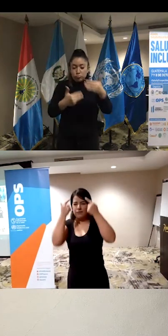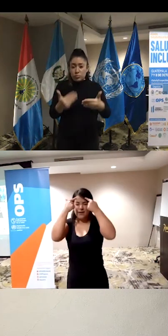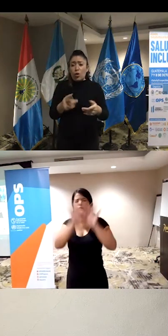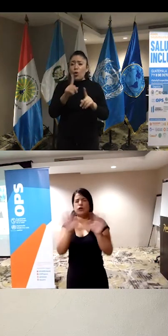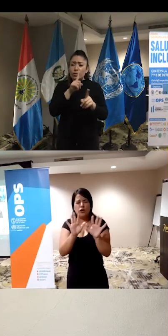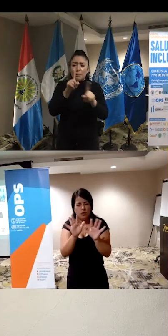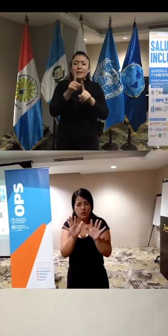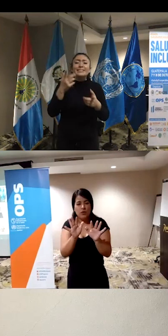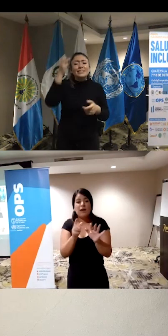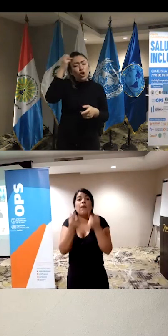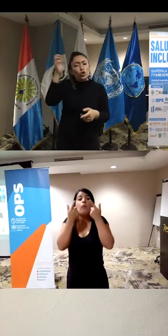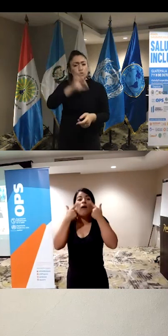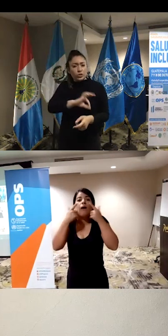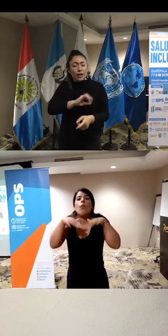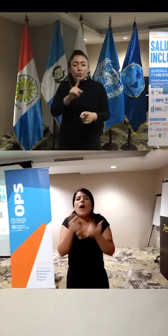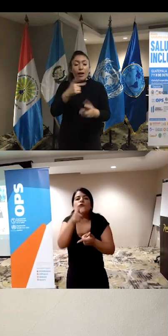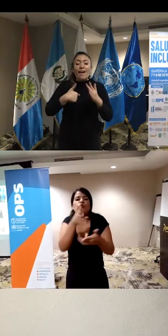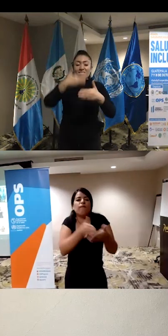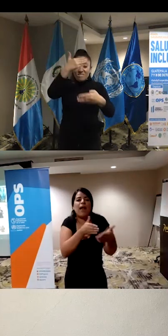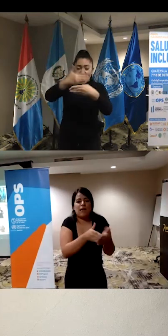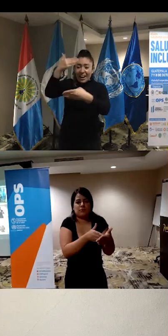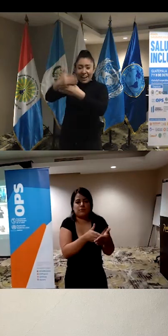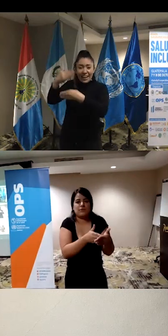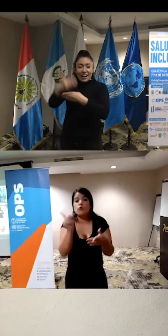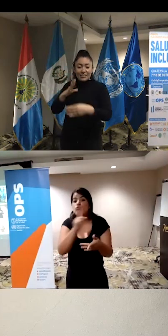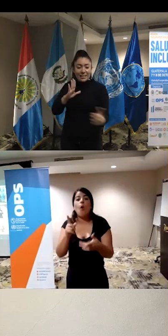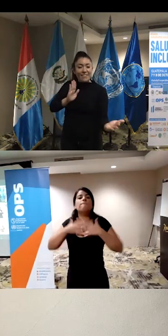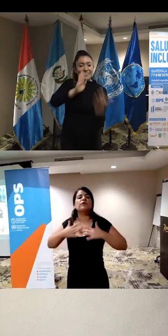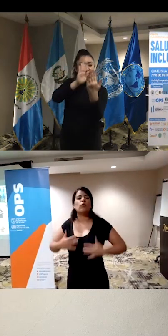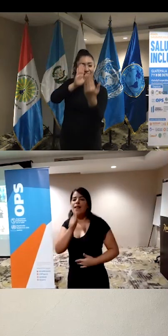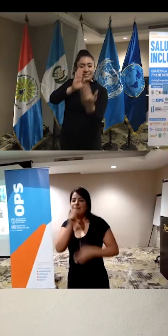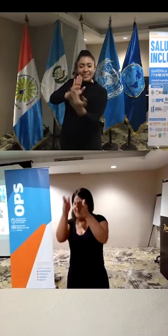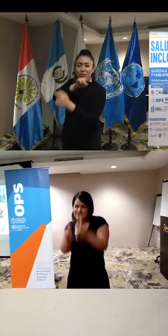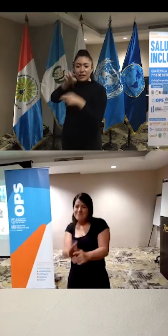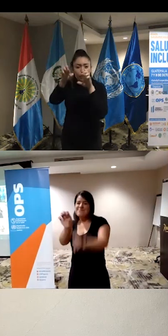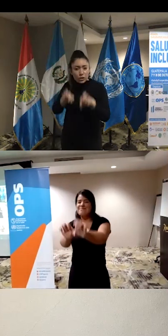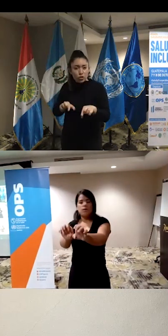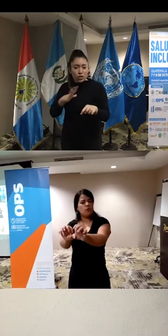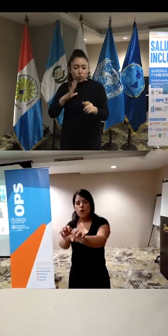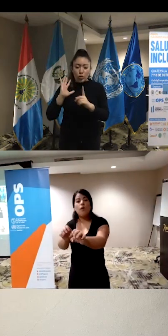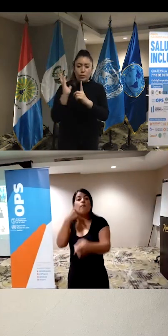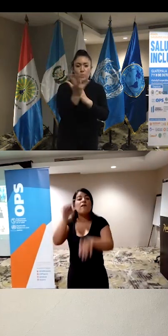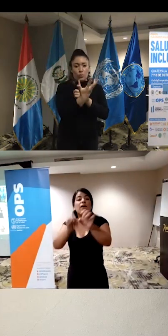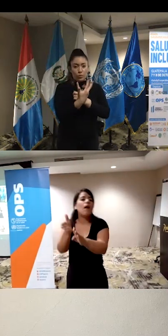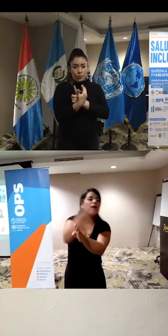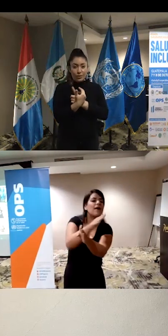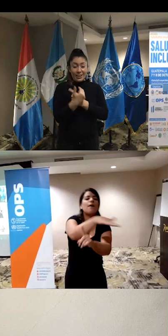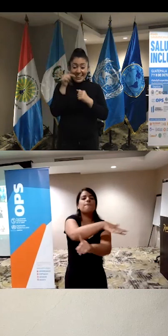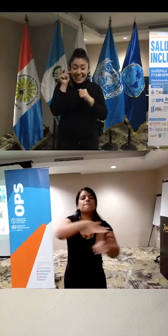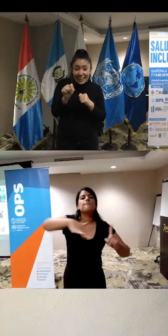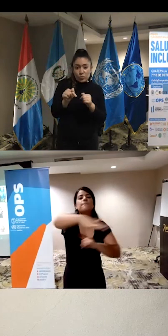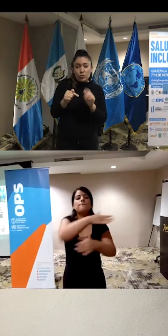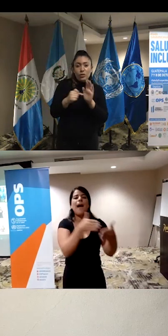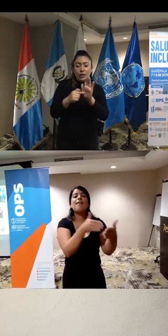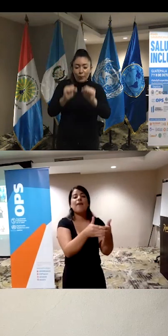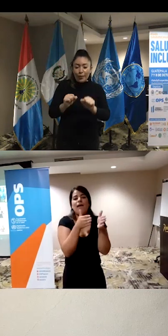psicosocial, sino las barreras a las que se está enfrentando esa persona en su entorno. Y eso es lo que va a definir